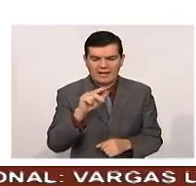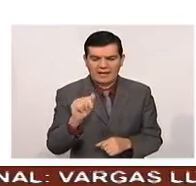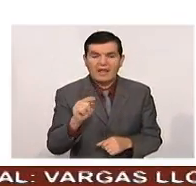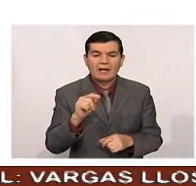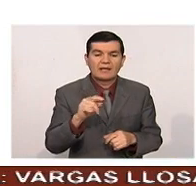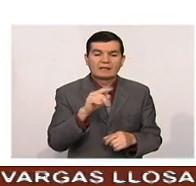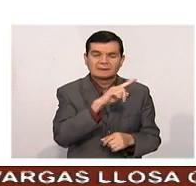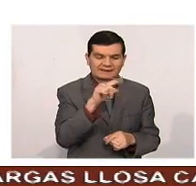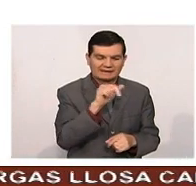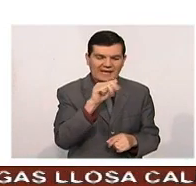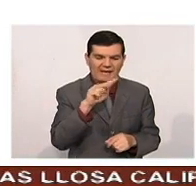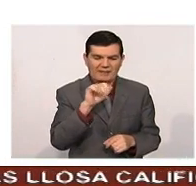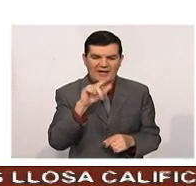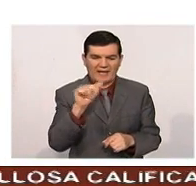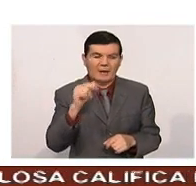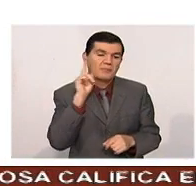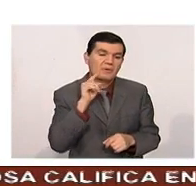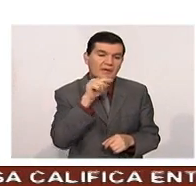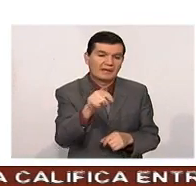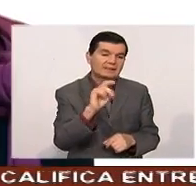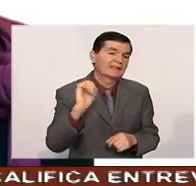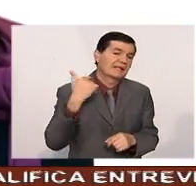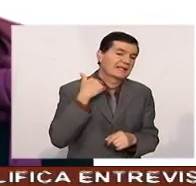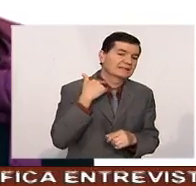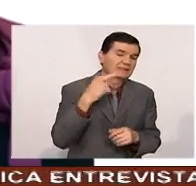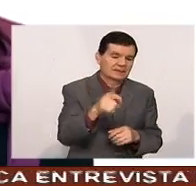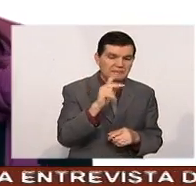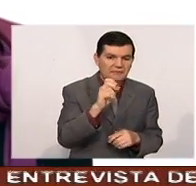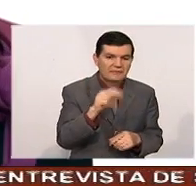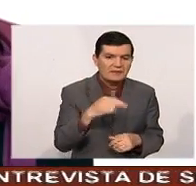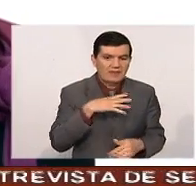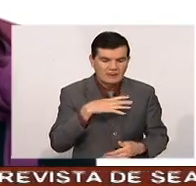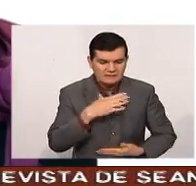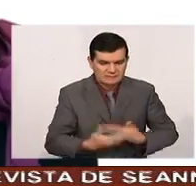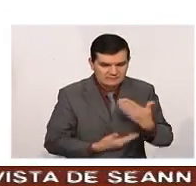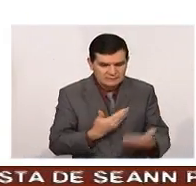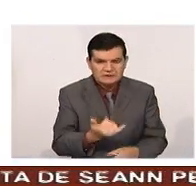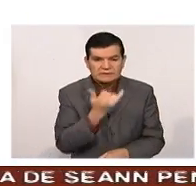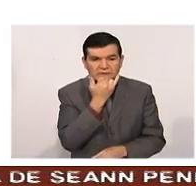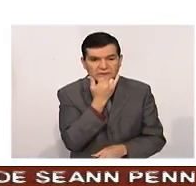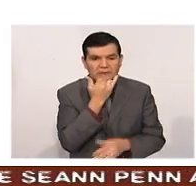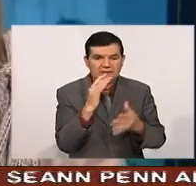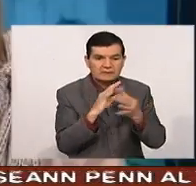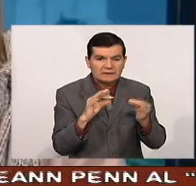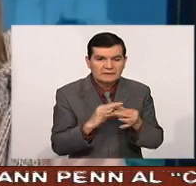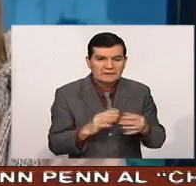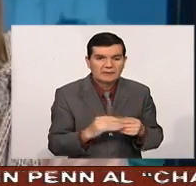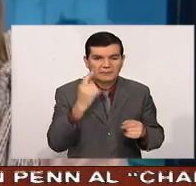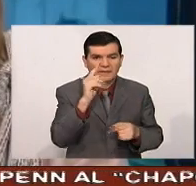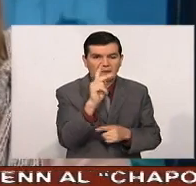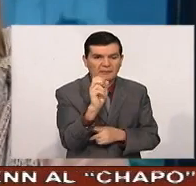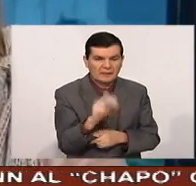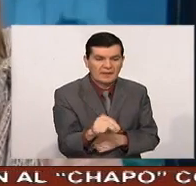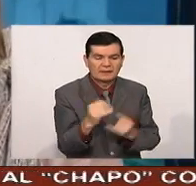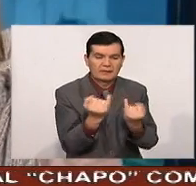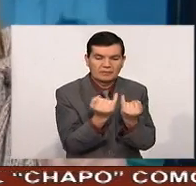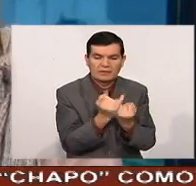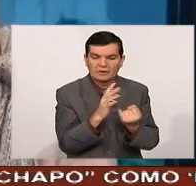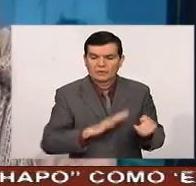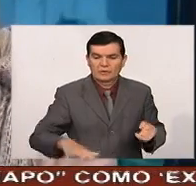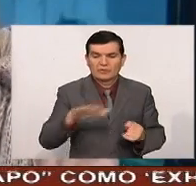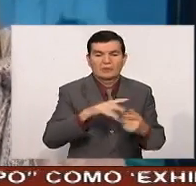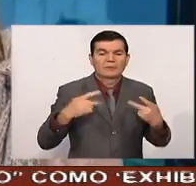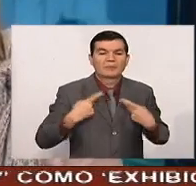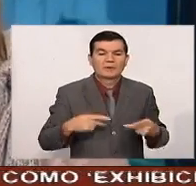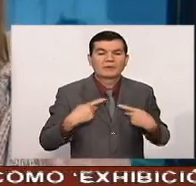México, consideró necesario que la dirigencia nacional del PAN ofrezca una disculpa y una explicación no solo a los panistas, sino a toda la